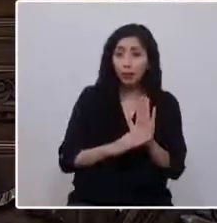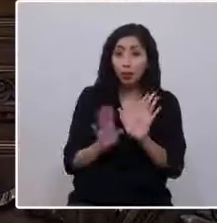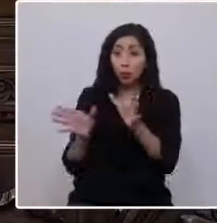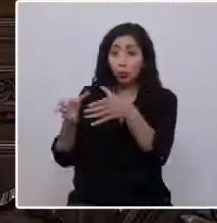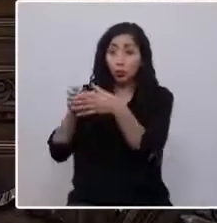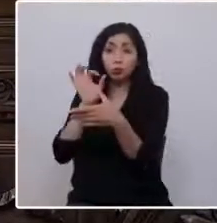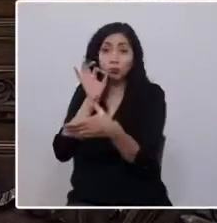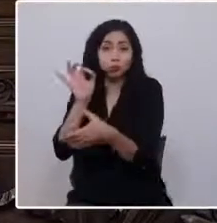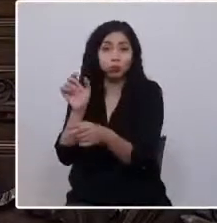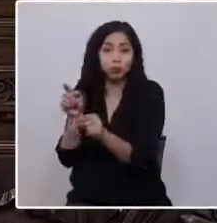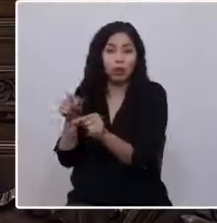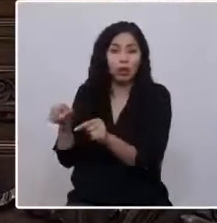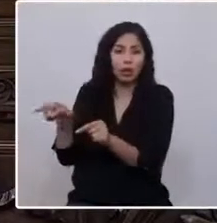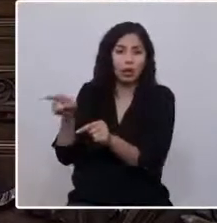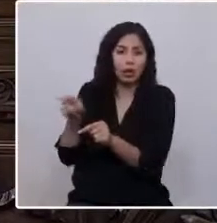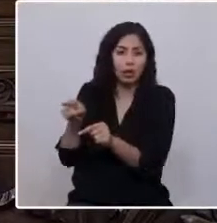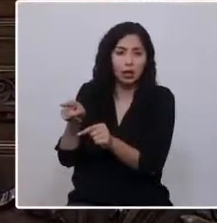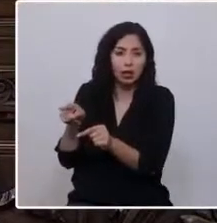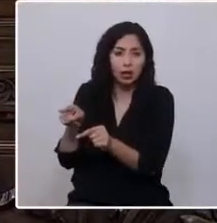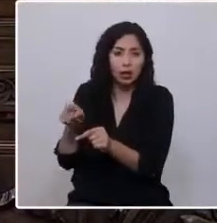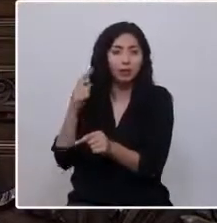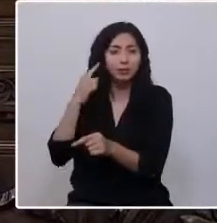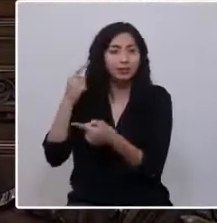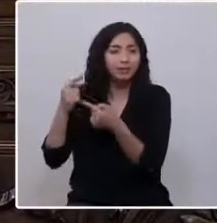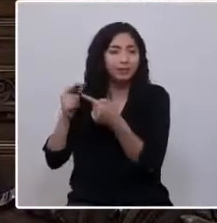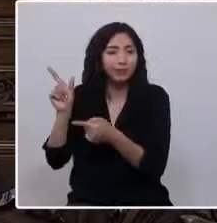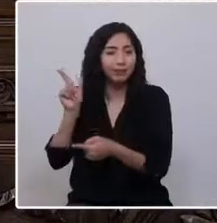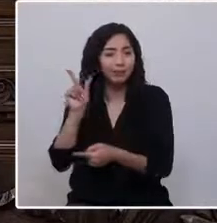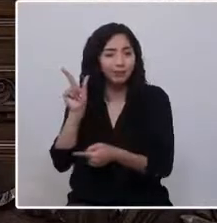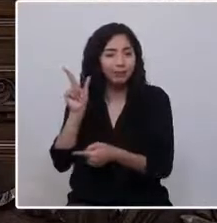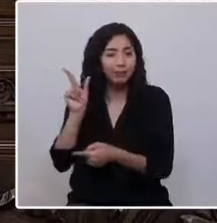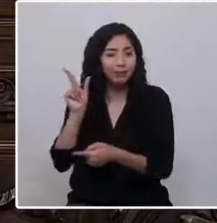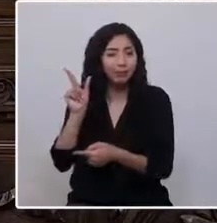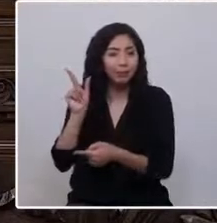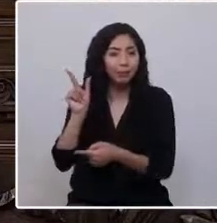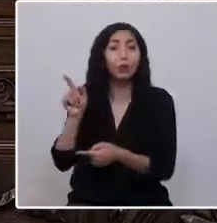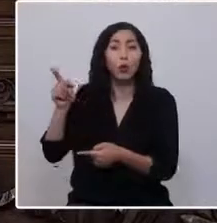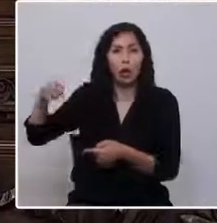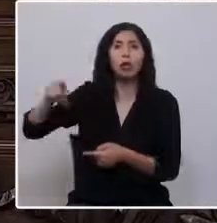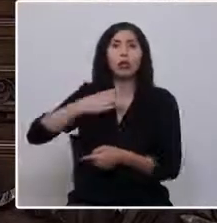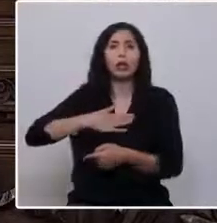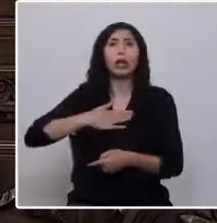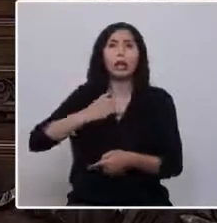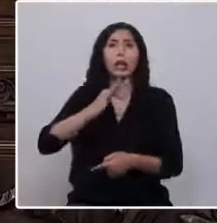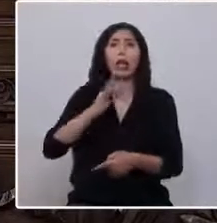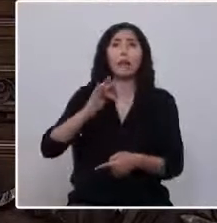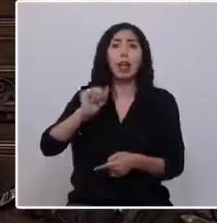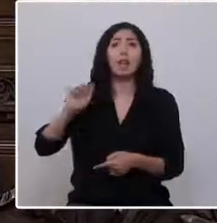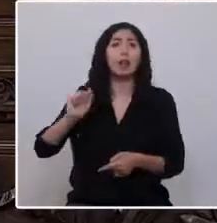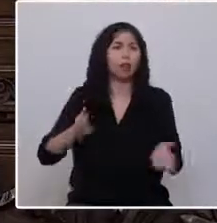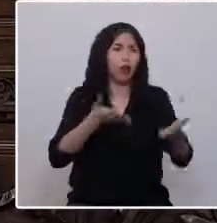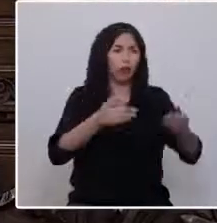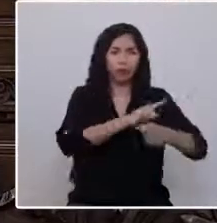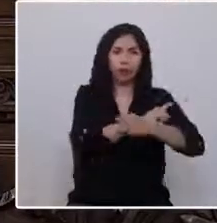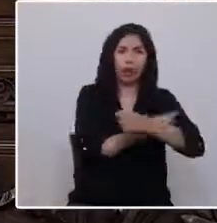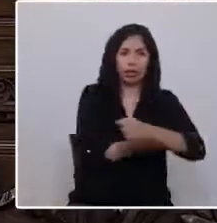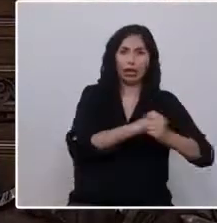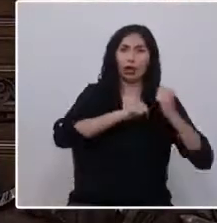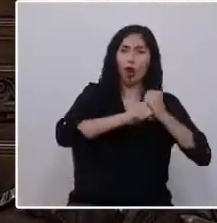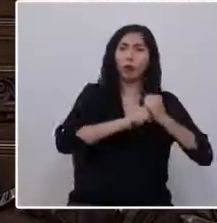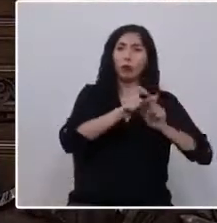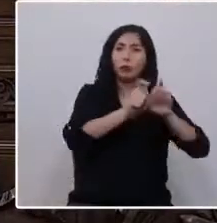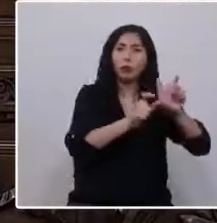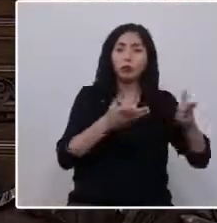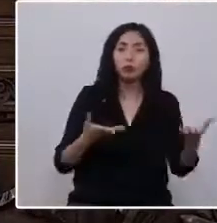invocar el accionar de las instituciones castrenses para que usen la fuerza contra estos movimientos un pronunciamiento claro y explícito en la carta